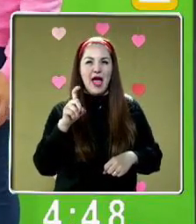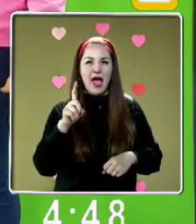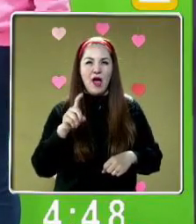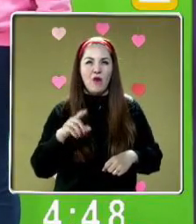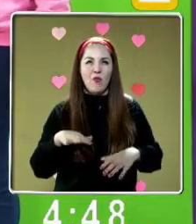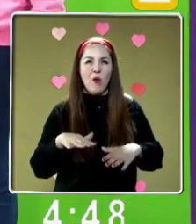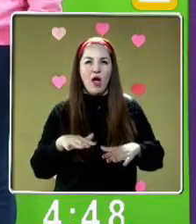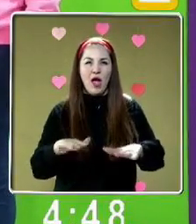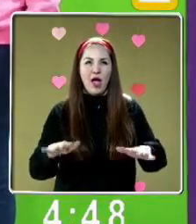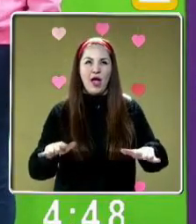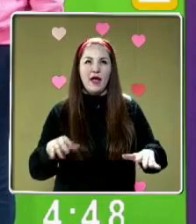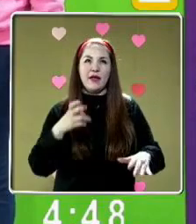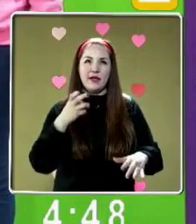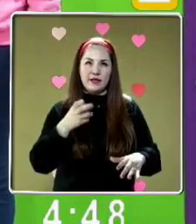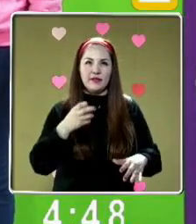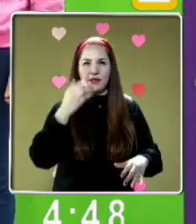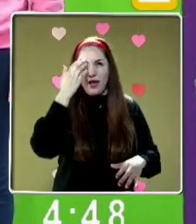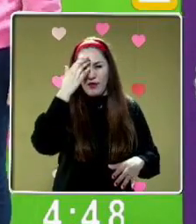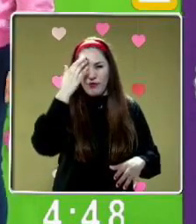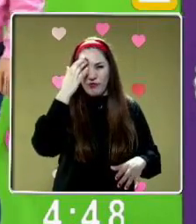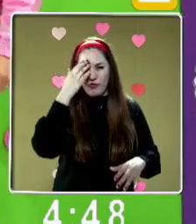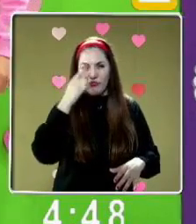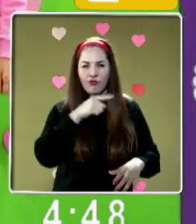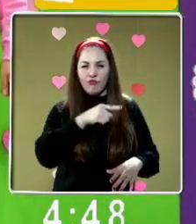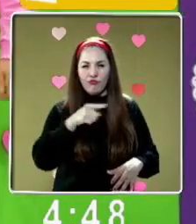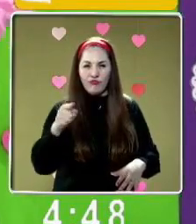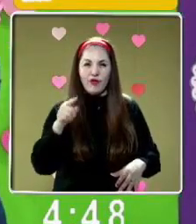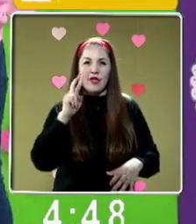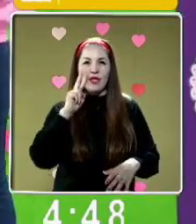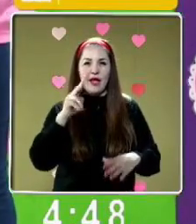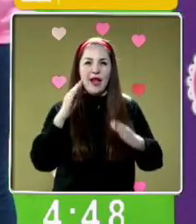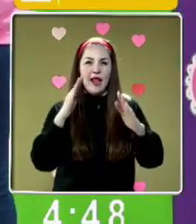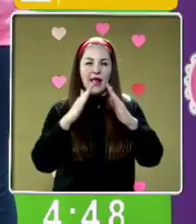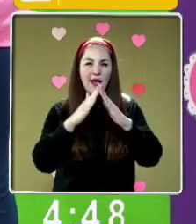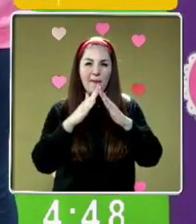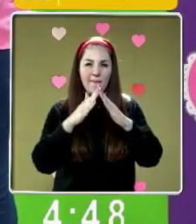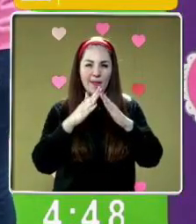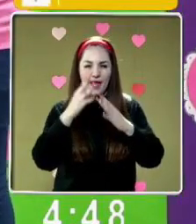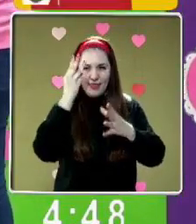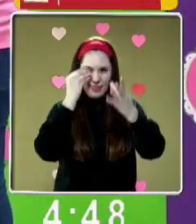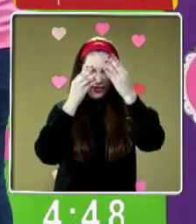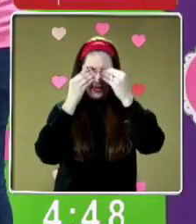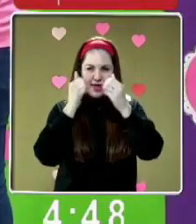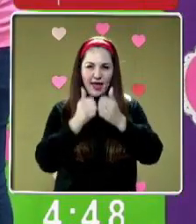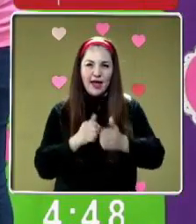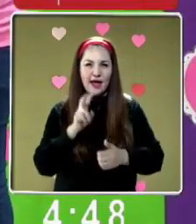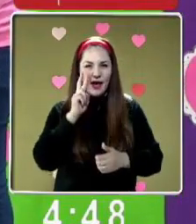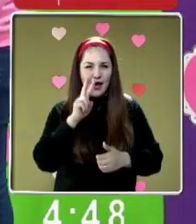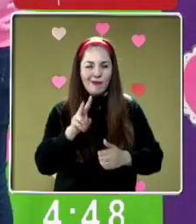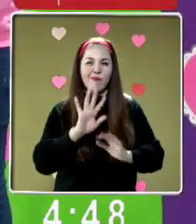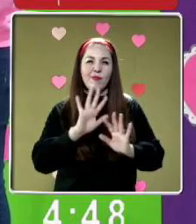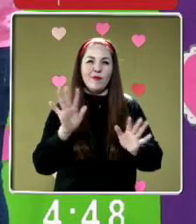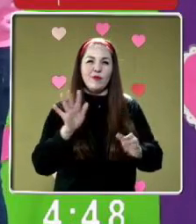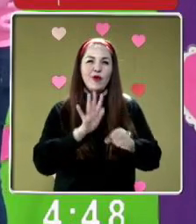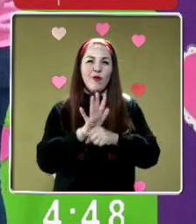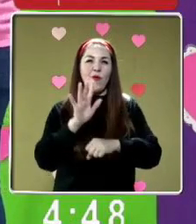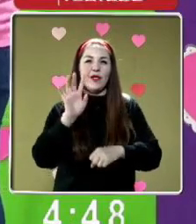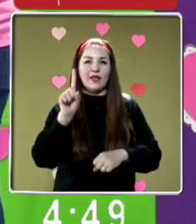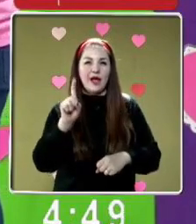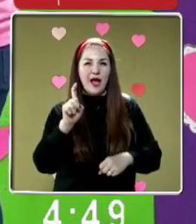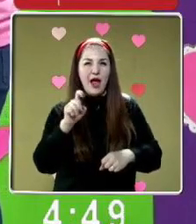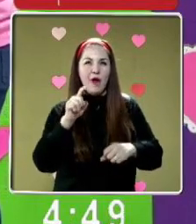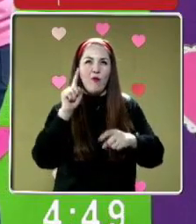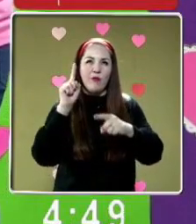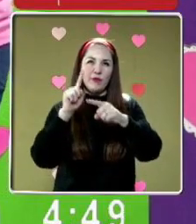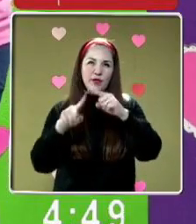pusieron atención a la clase con sus maestros o a la clase de Aprende en Casa, pues entonces ya van a saber cuál es el que podemos